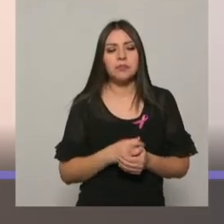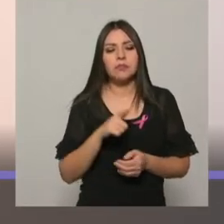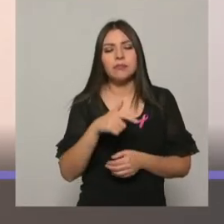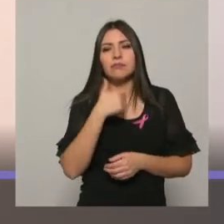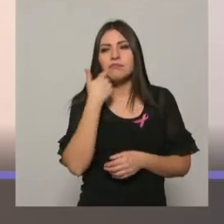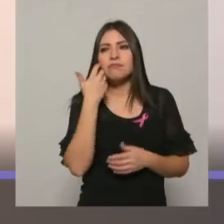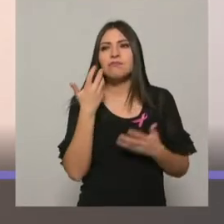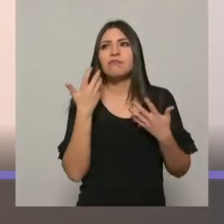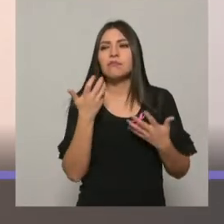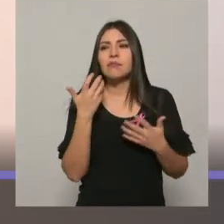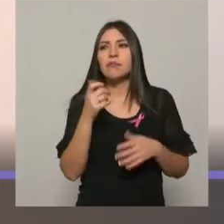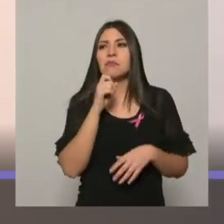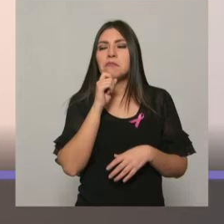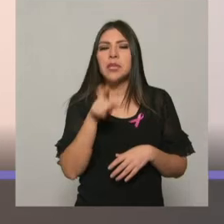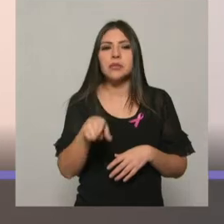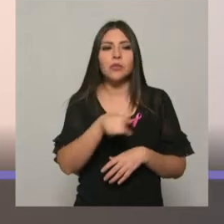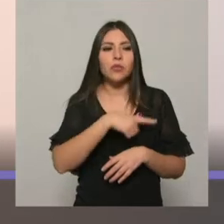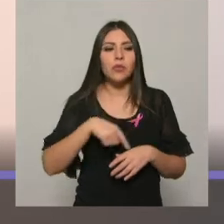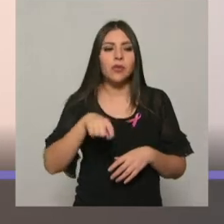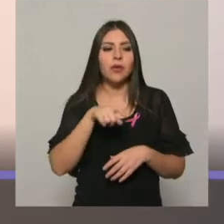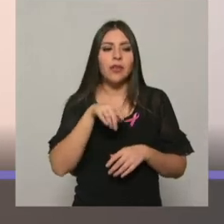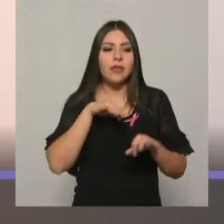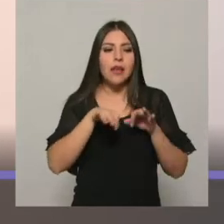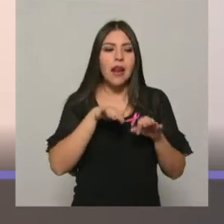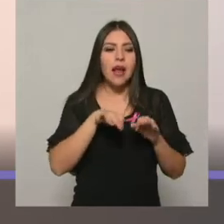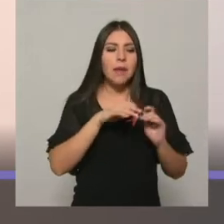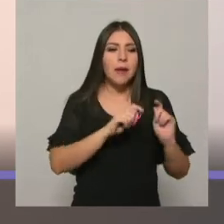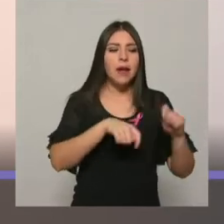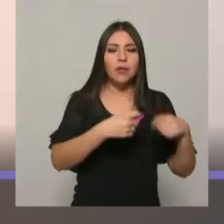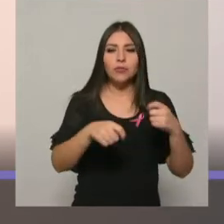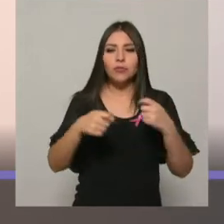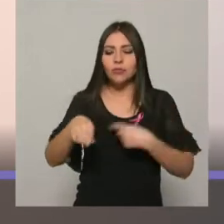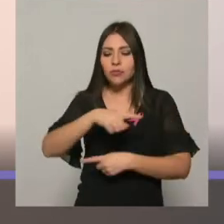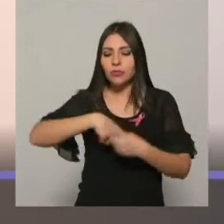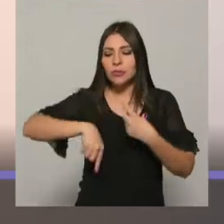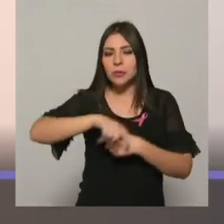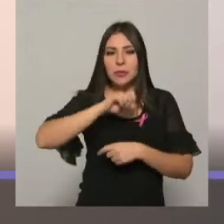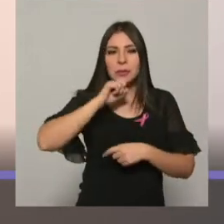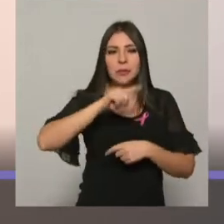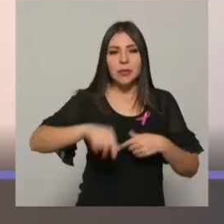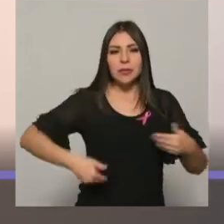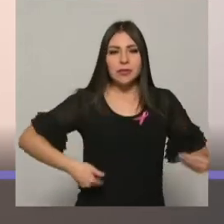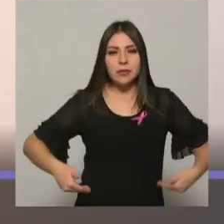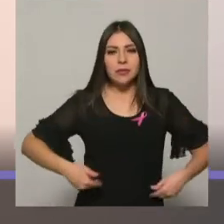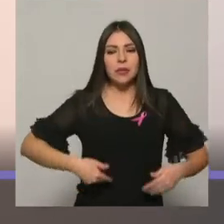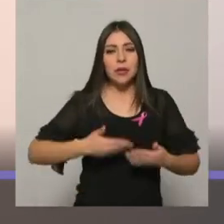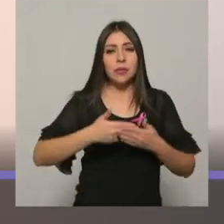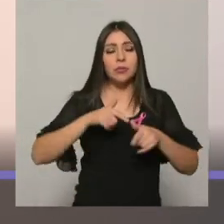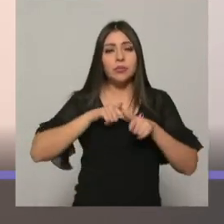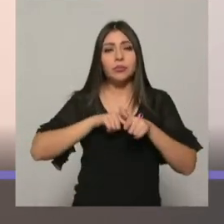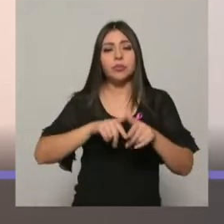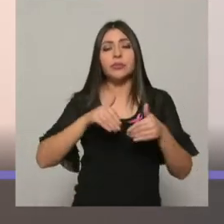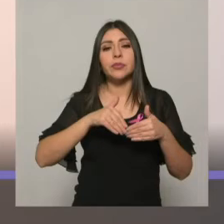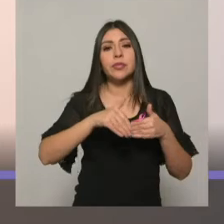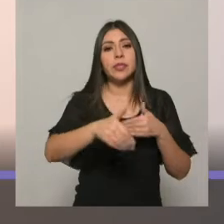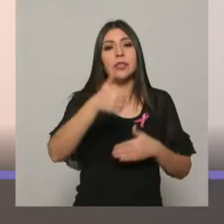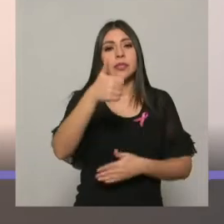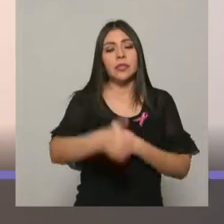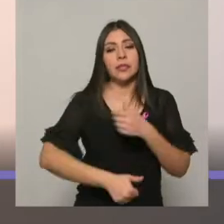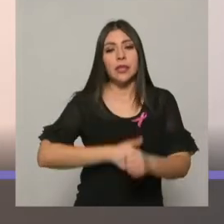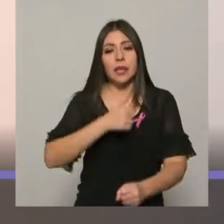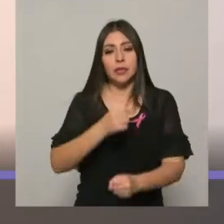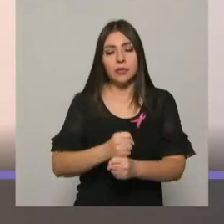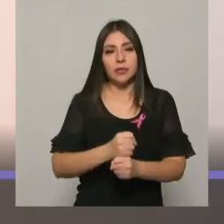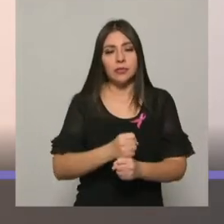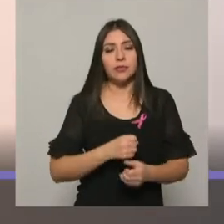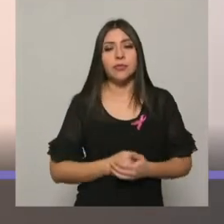autoempleo con los mismos. Y bueno, de ahí salió la idea. Y bueno, ya llevamos 6 años trabajando en esta parte. Entonces todos